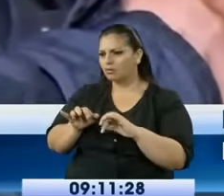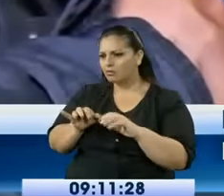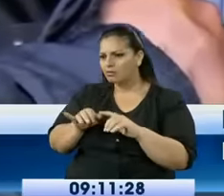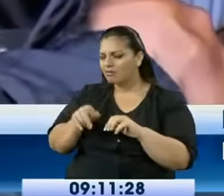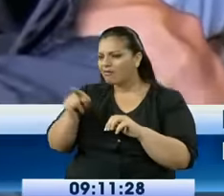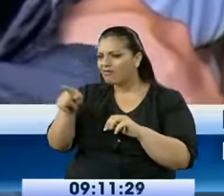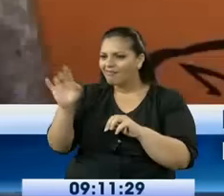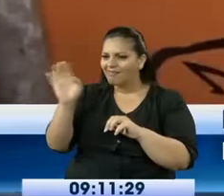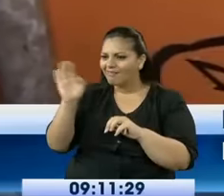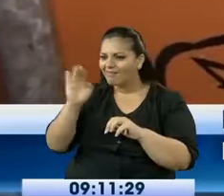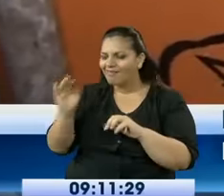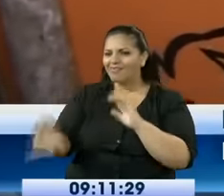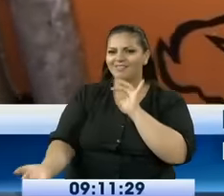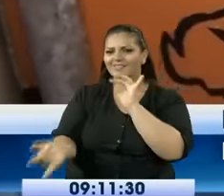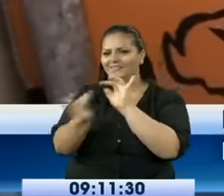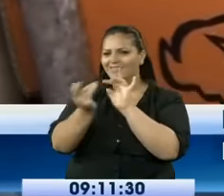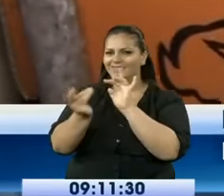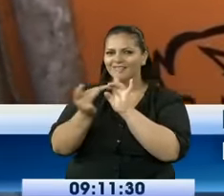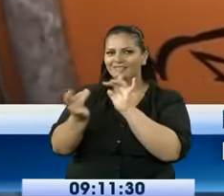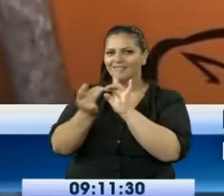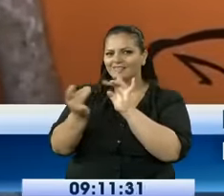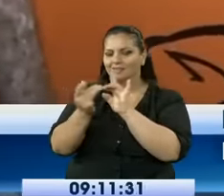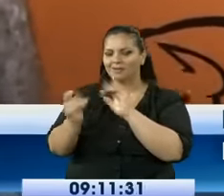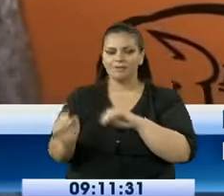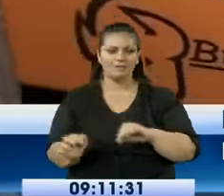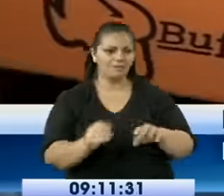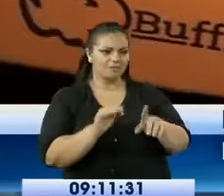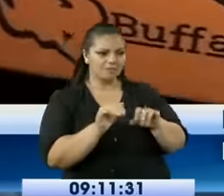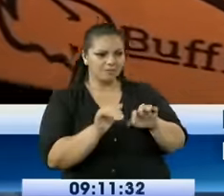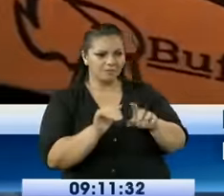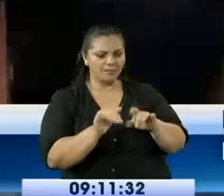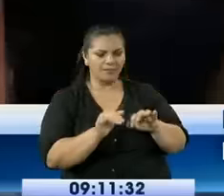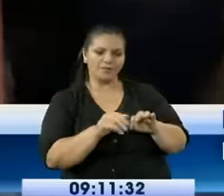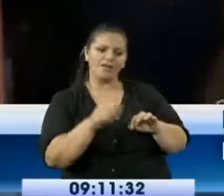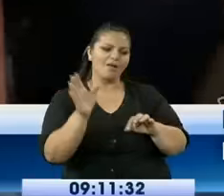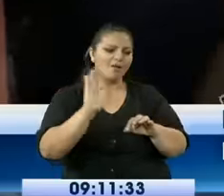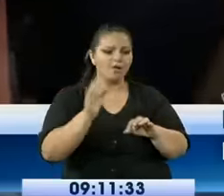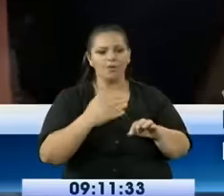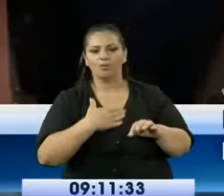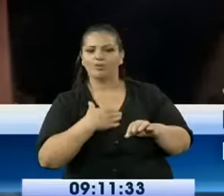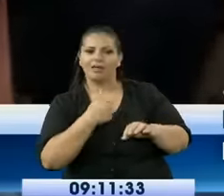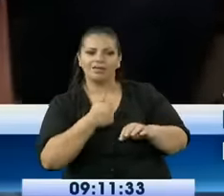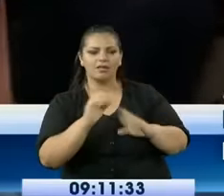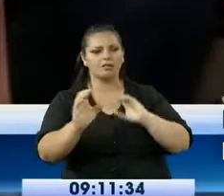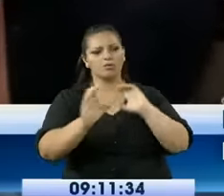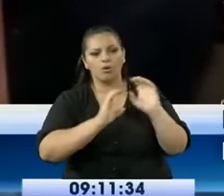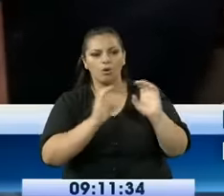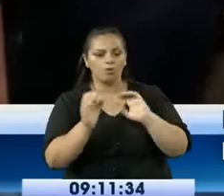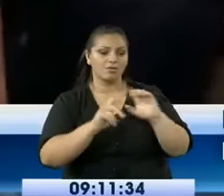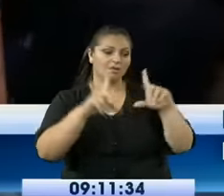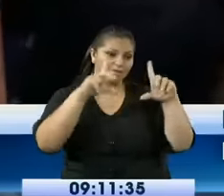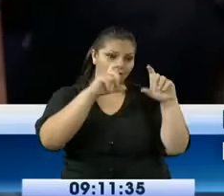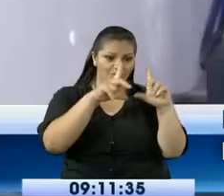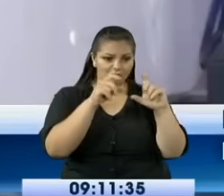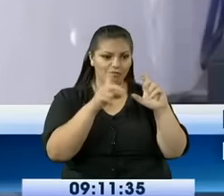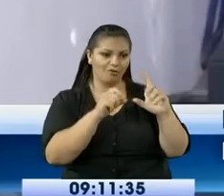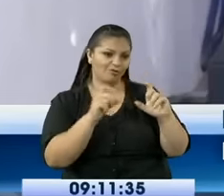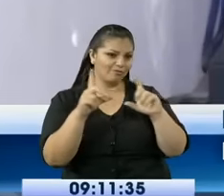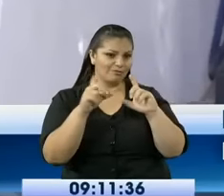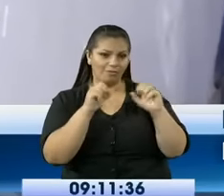pornográficos, con los cuales los victimarios empiezan a comercializar a nivel mundial